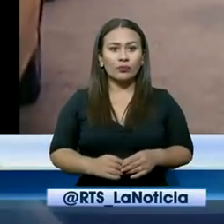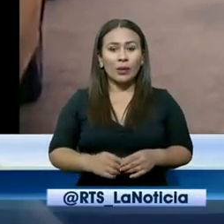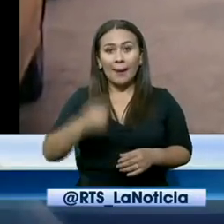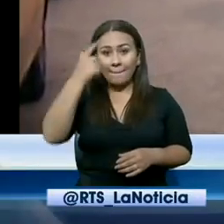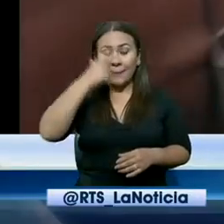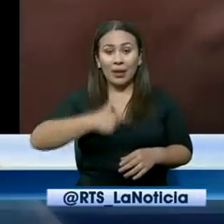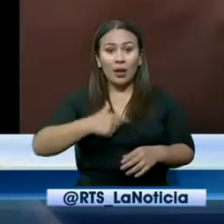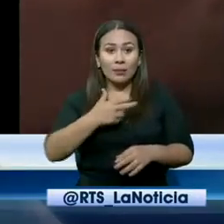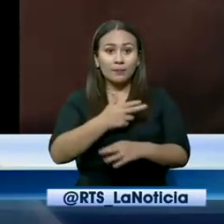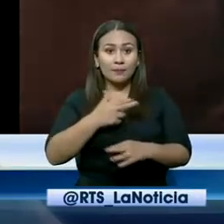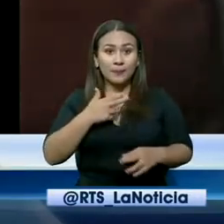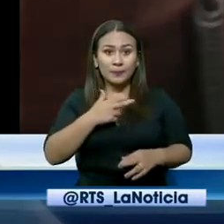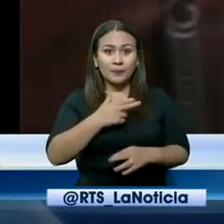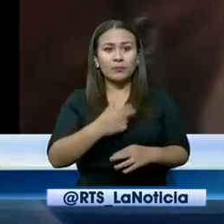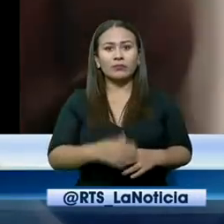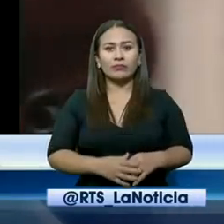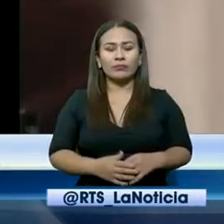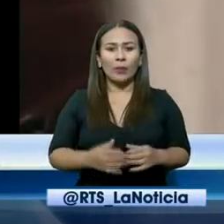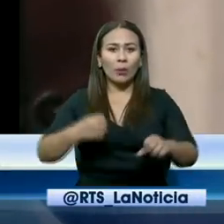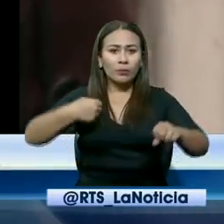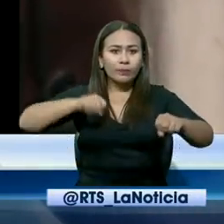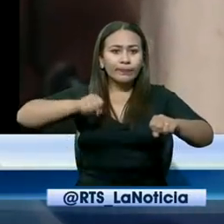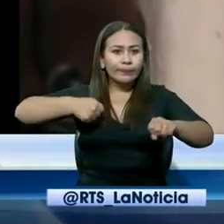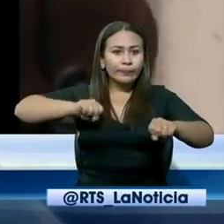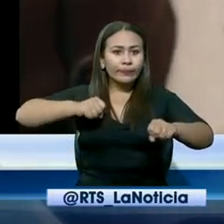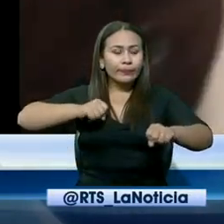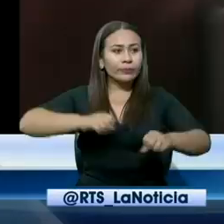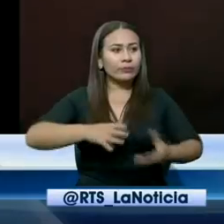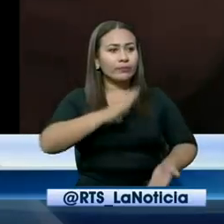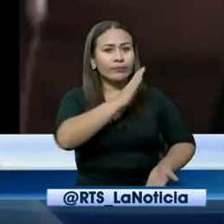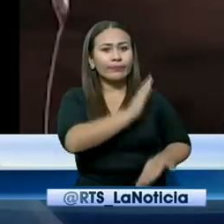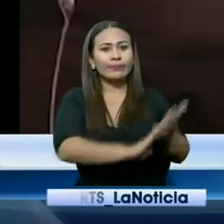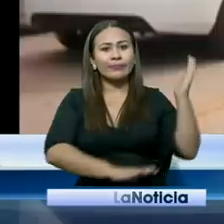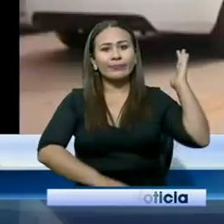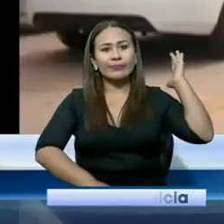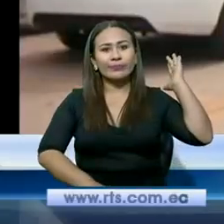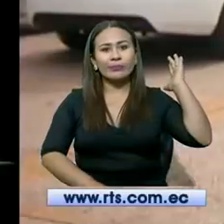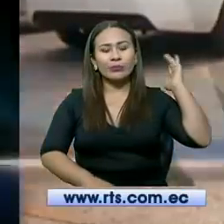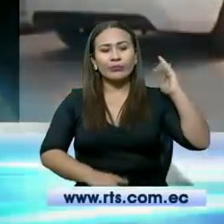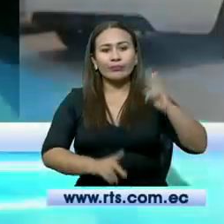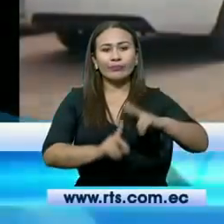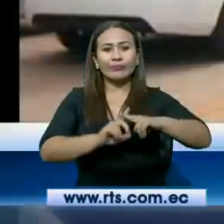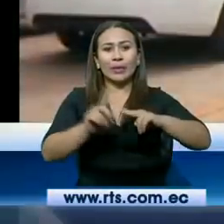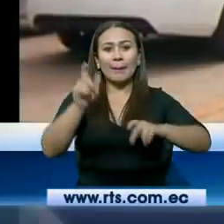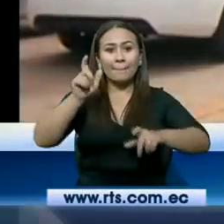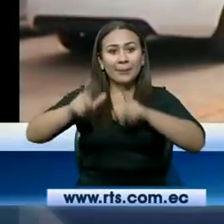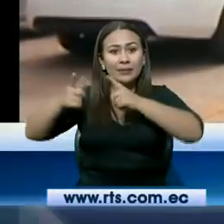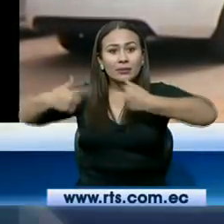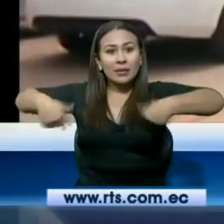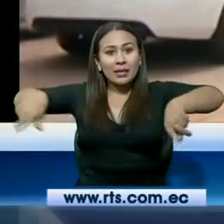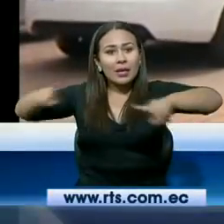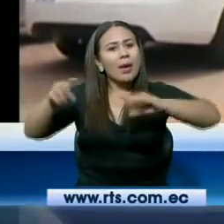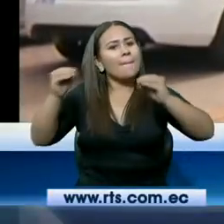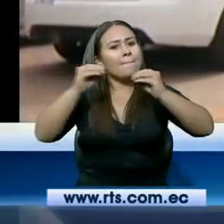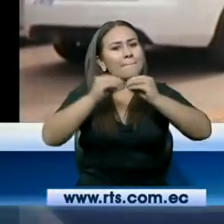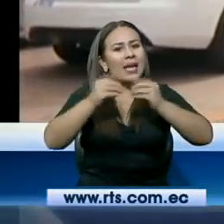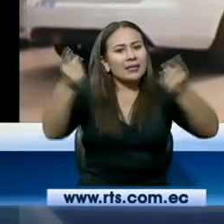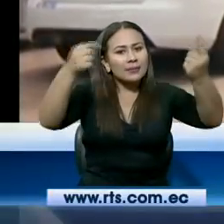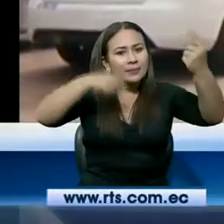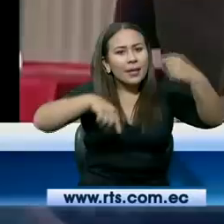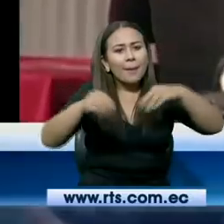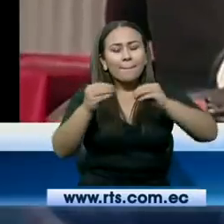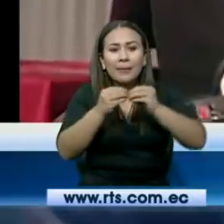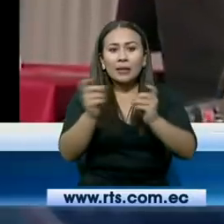ilícito se embarcan en una motocicleta y proceden a retirarse del lugar. Habitantes de la zona solicitan mayor presencia